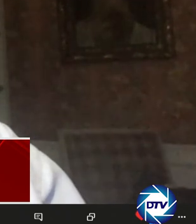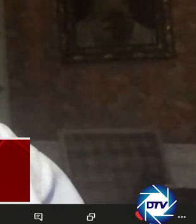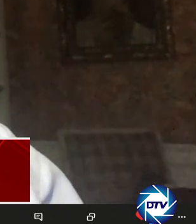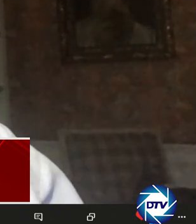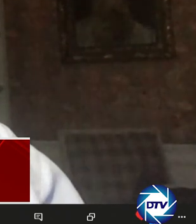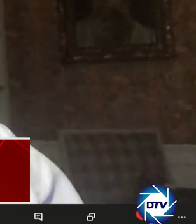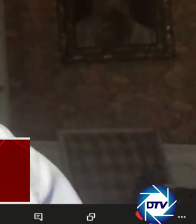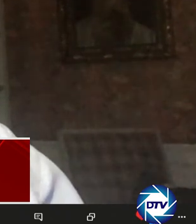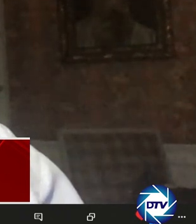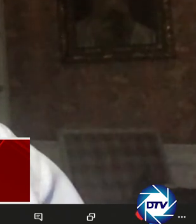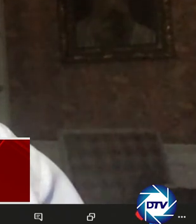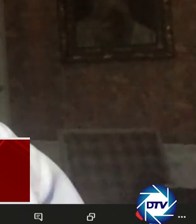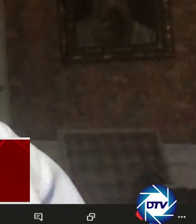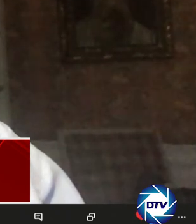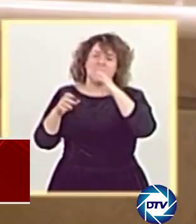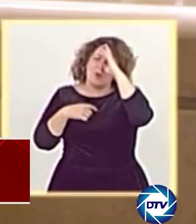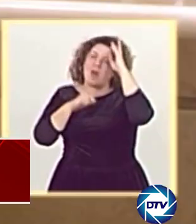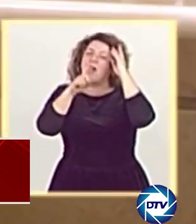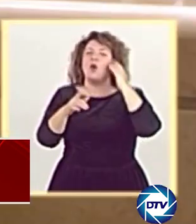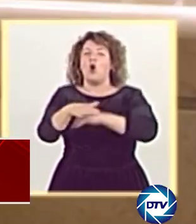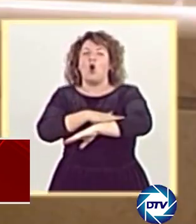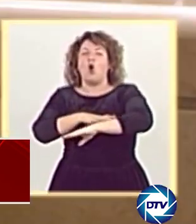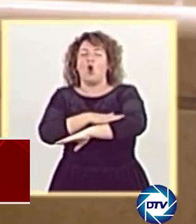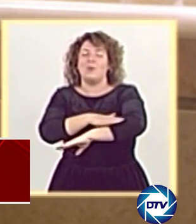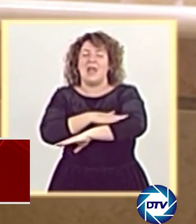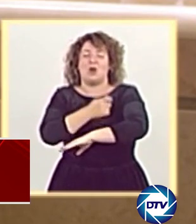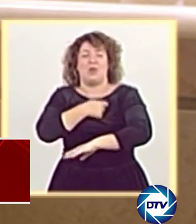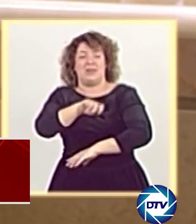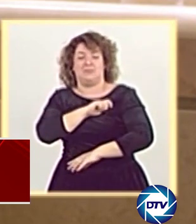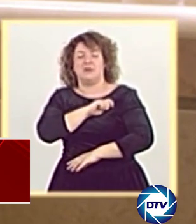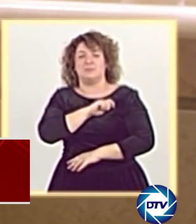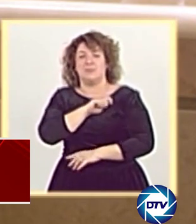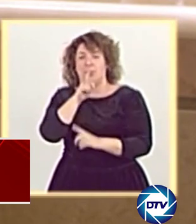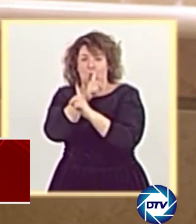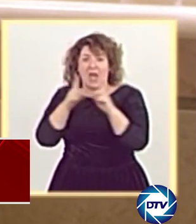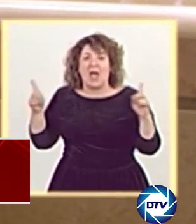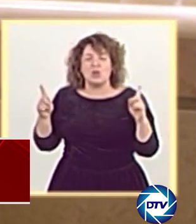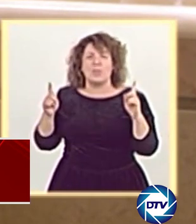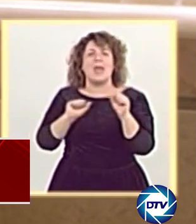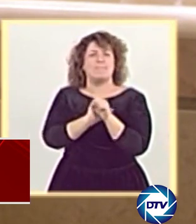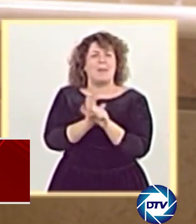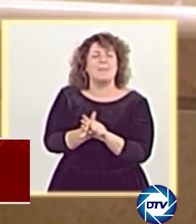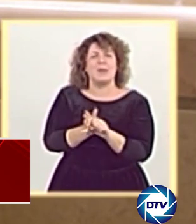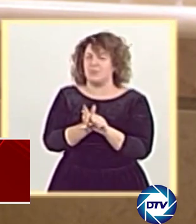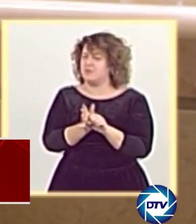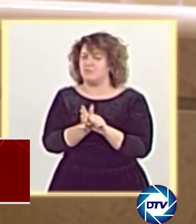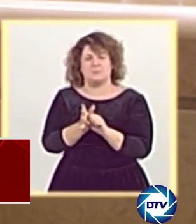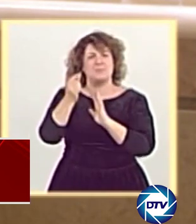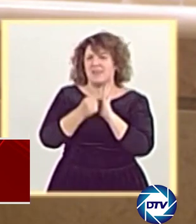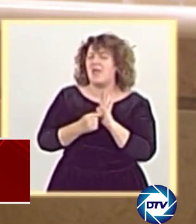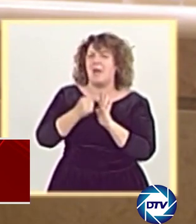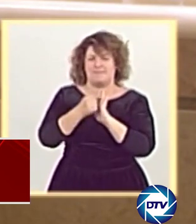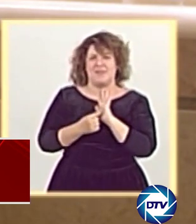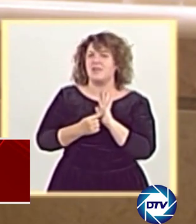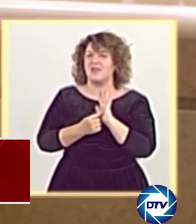representa los cinco ministros o los cuatro ministros y la vicepresidenta de Podemos. Ni a